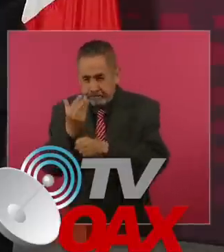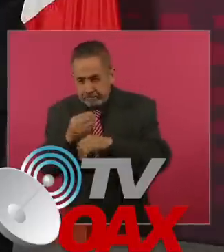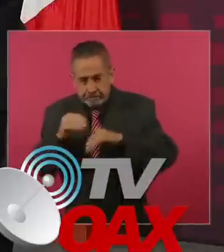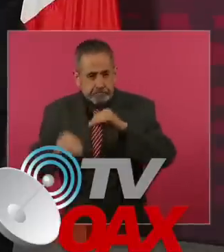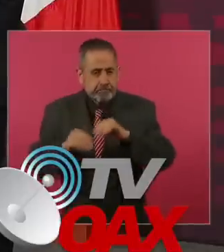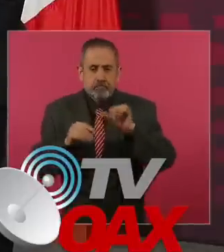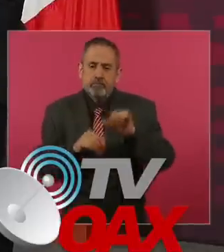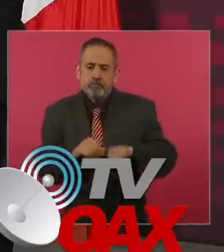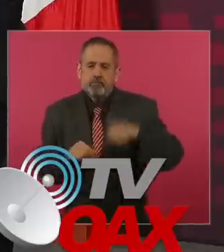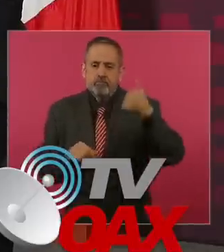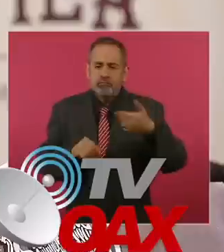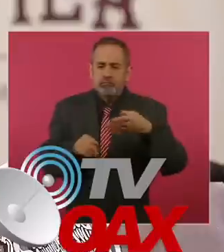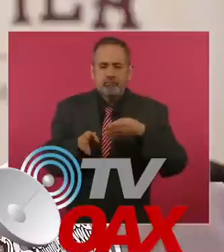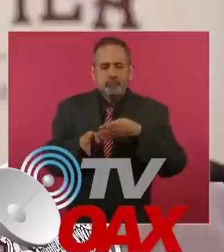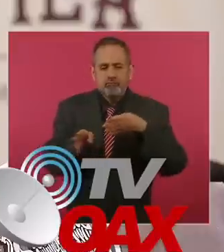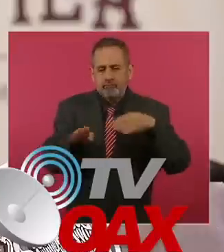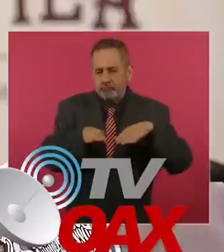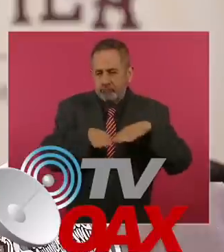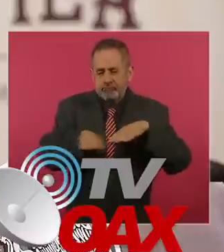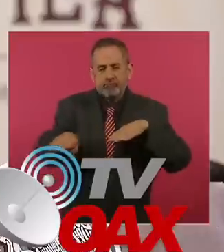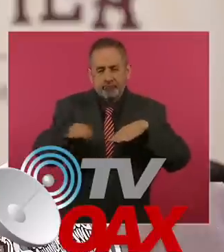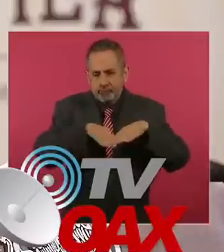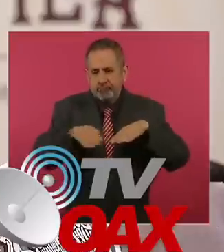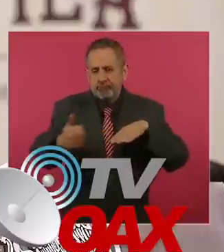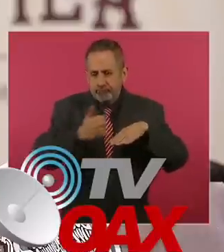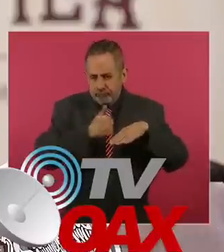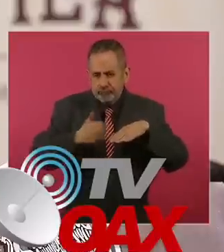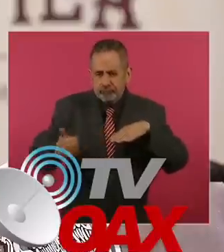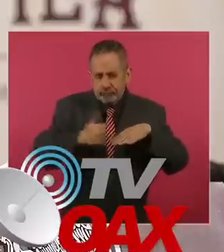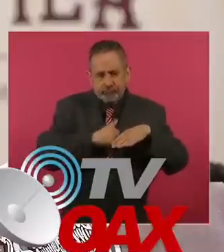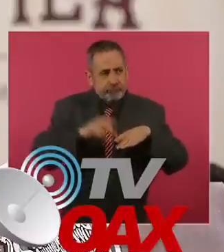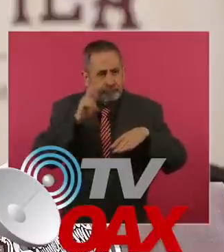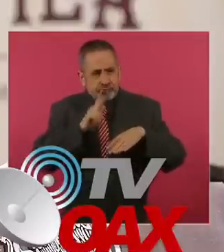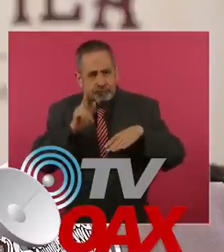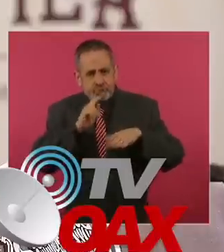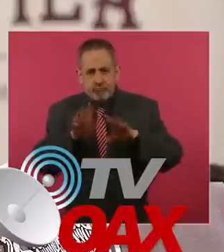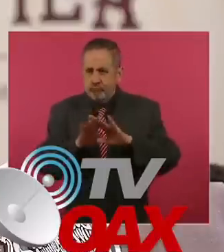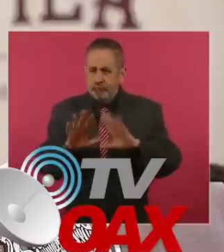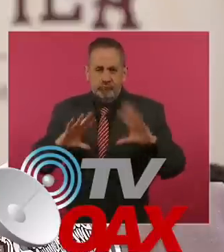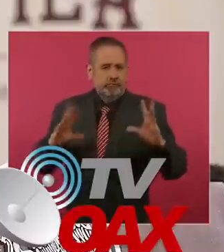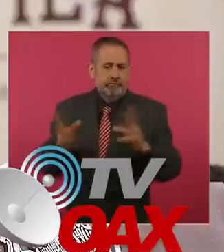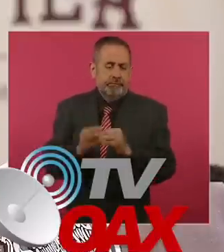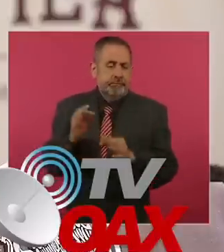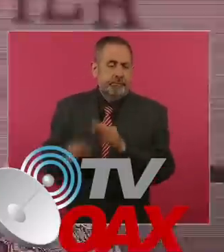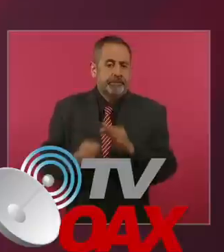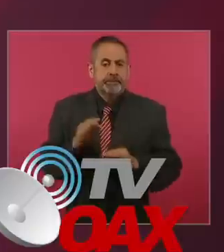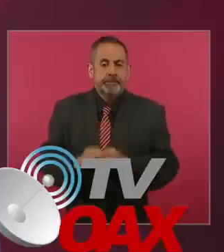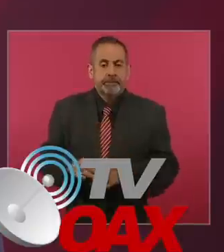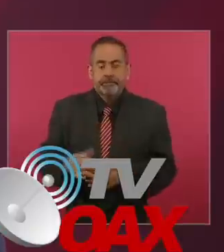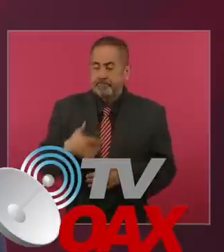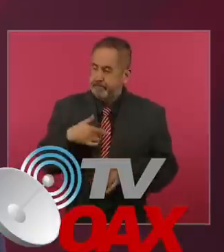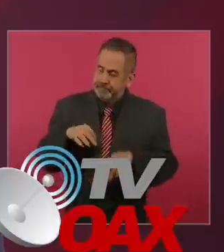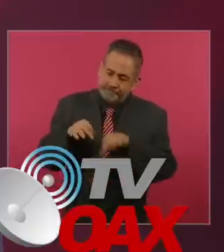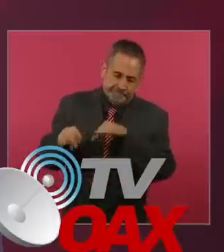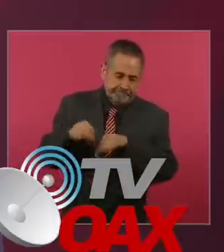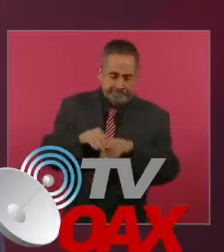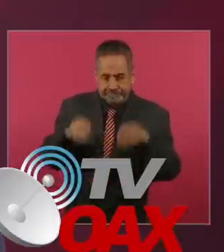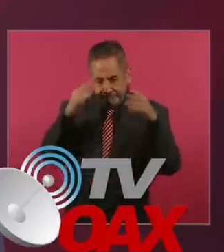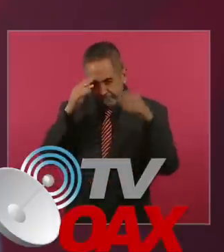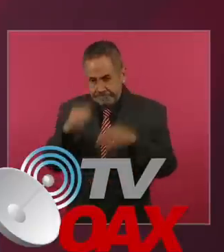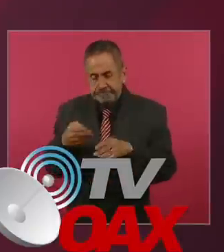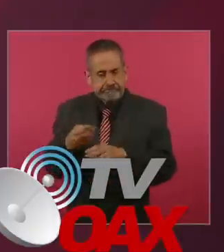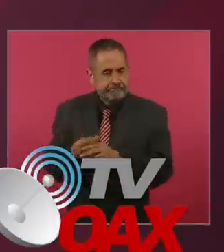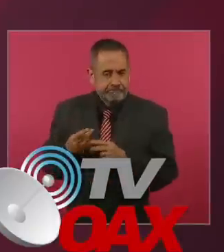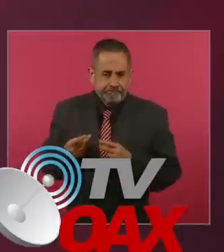pruebas con los otros trenes y también para hacer las pruebas del trazo completo. Estamos trabajando pues de manera